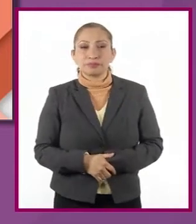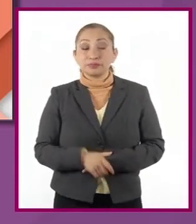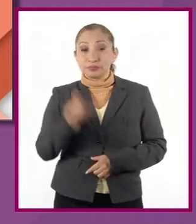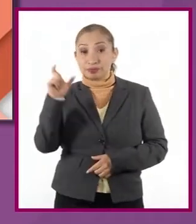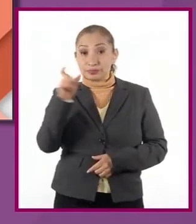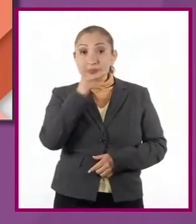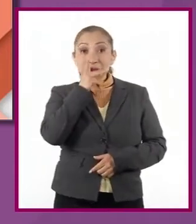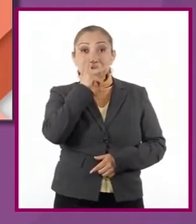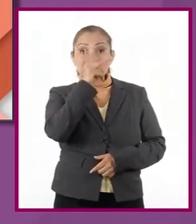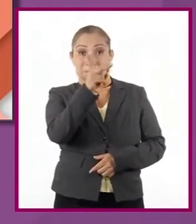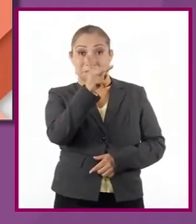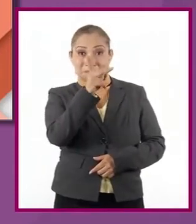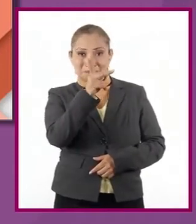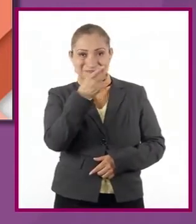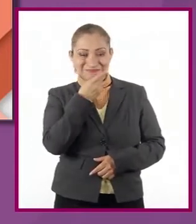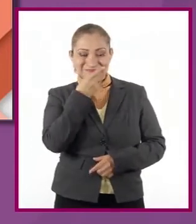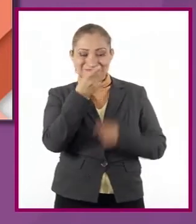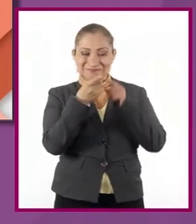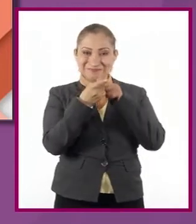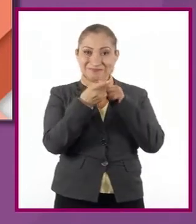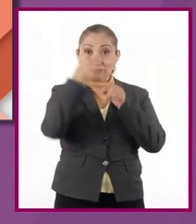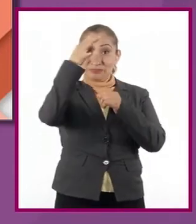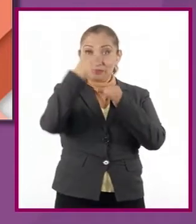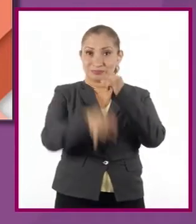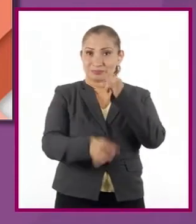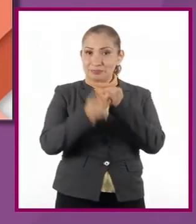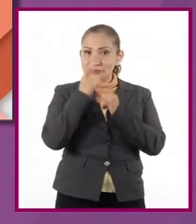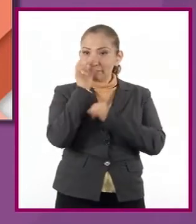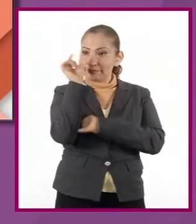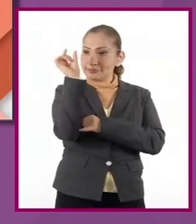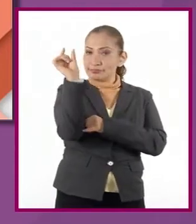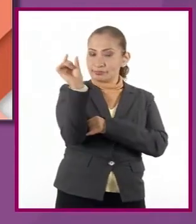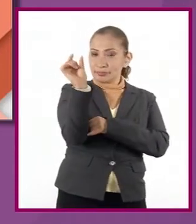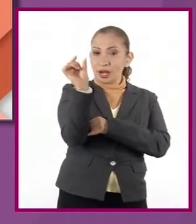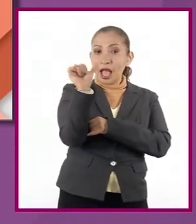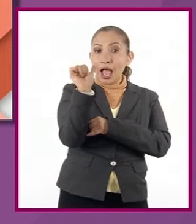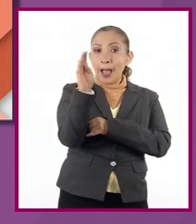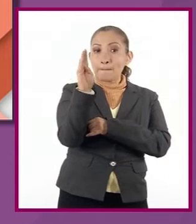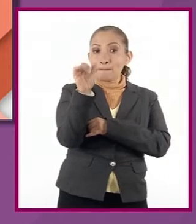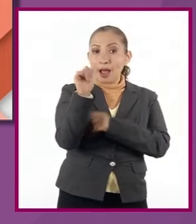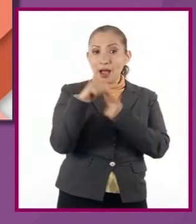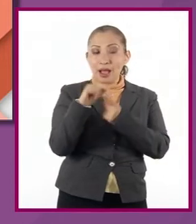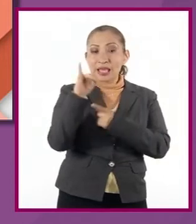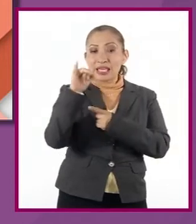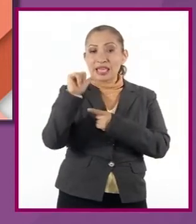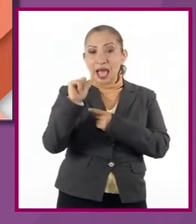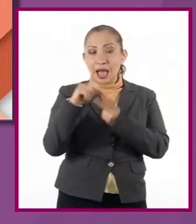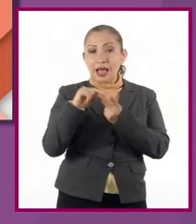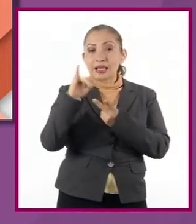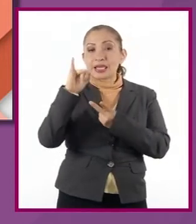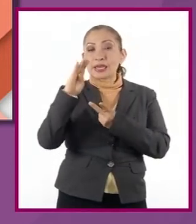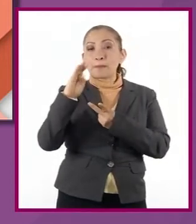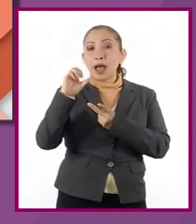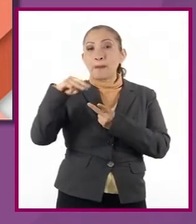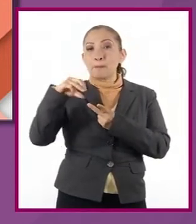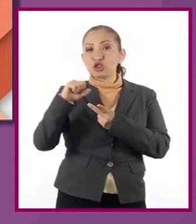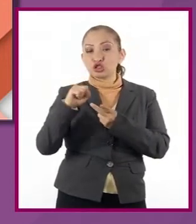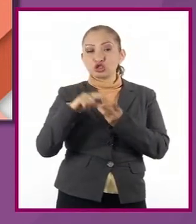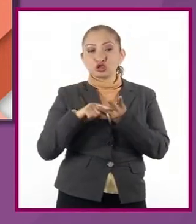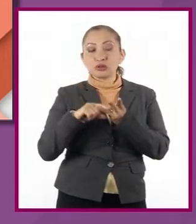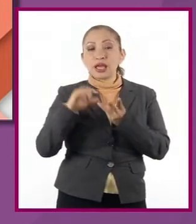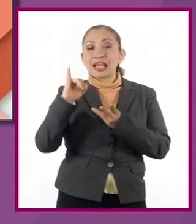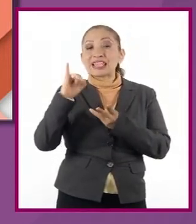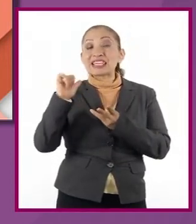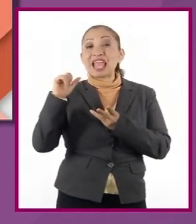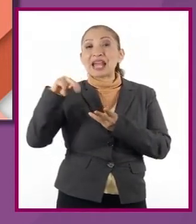Cuando las palabras que decimos tienen las terminaciones aba, ia, abamos